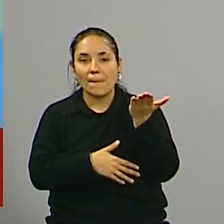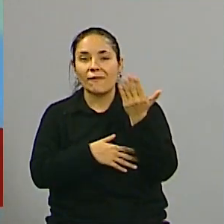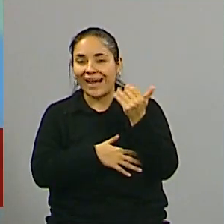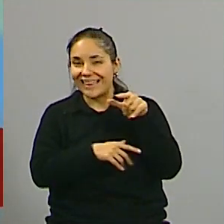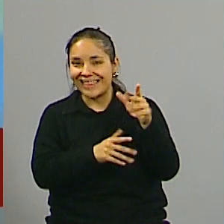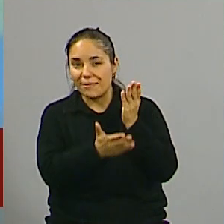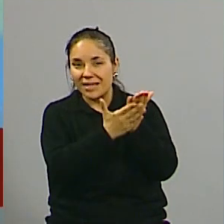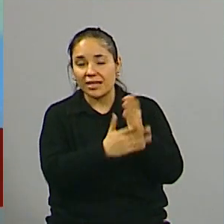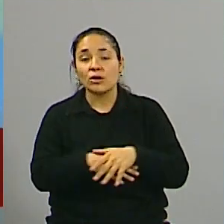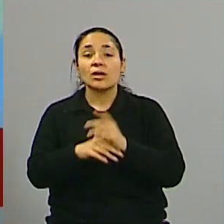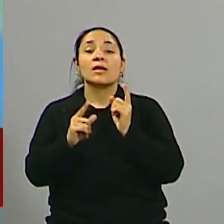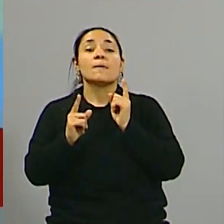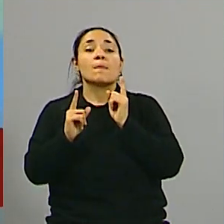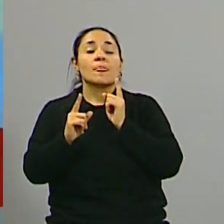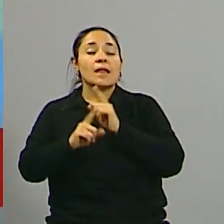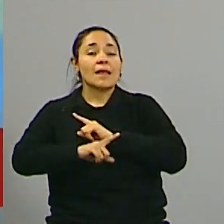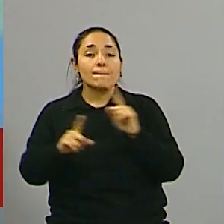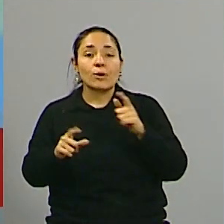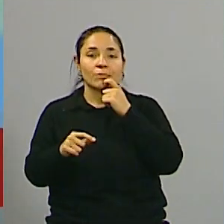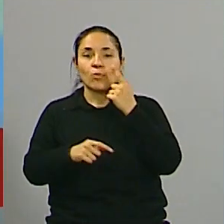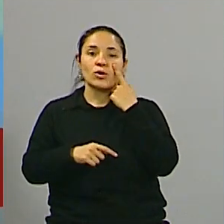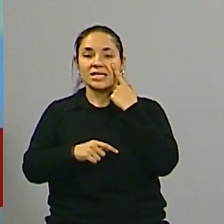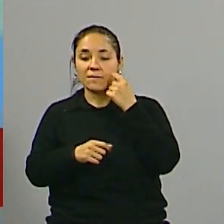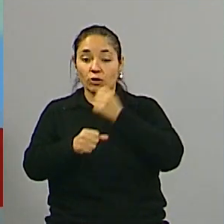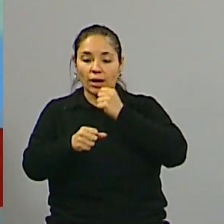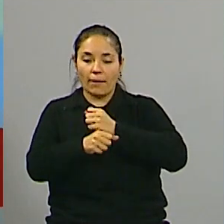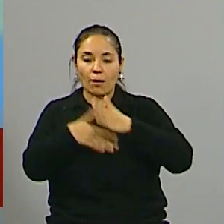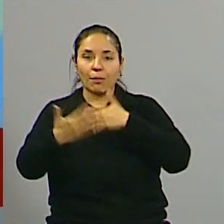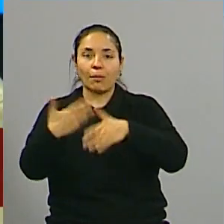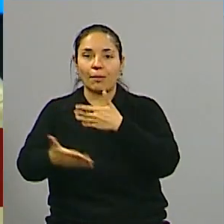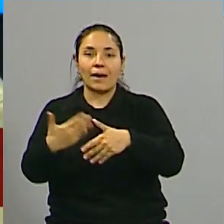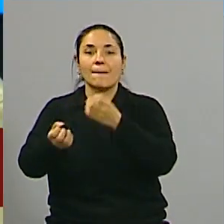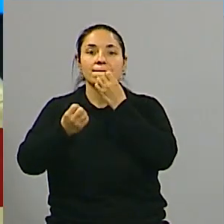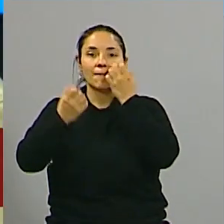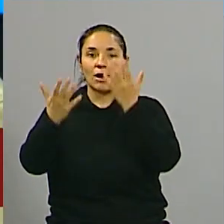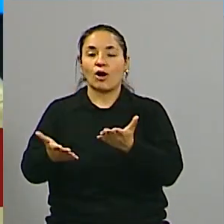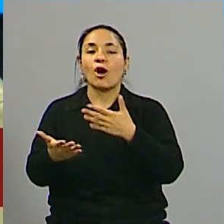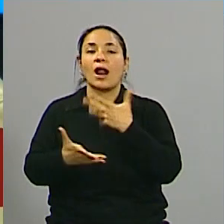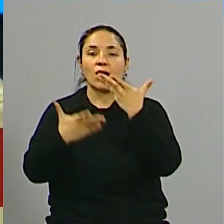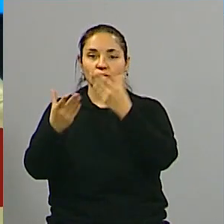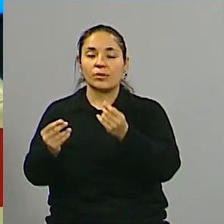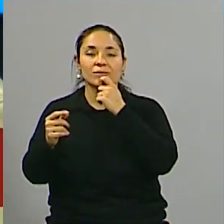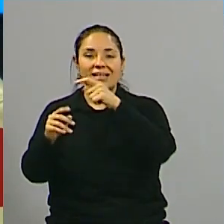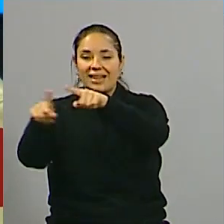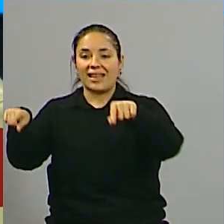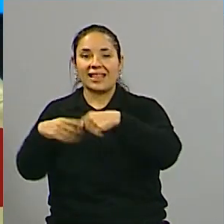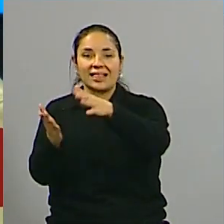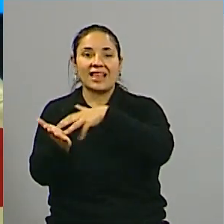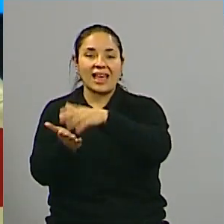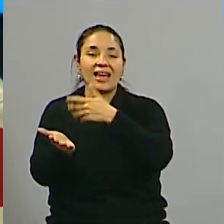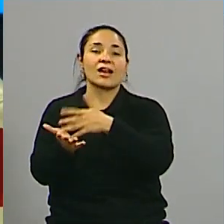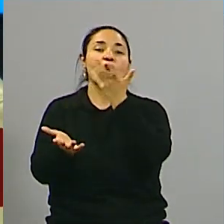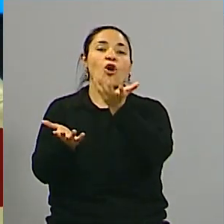y después tampoco se han hecho un trabajo desde el municipio para generar las condiciones para dar terrenos, por ejemplo, para la construcción